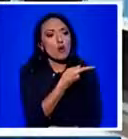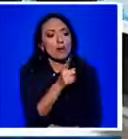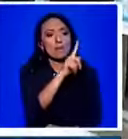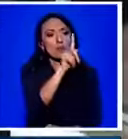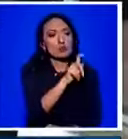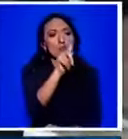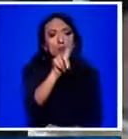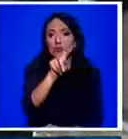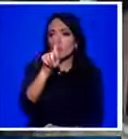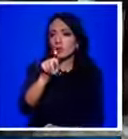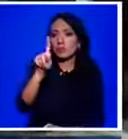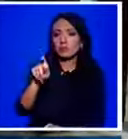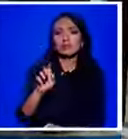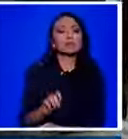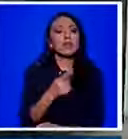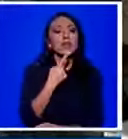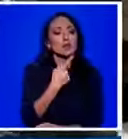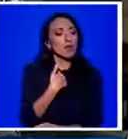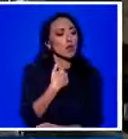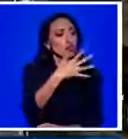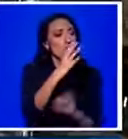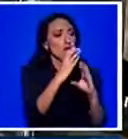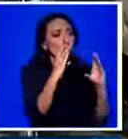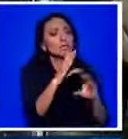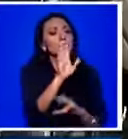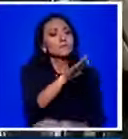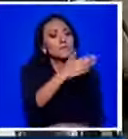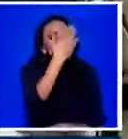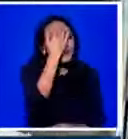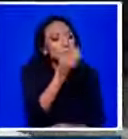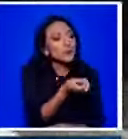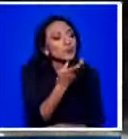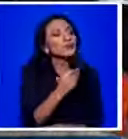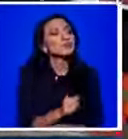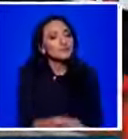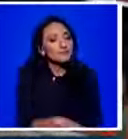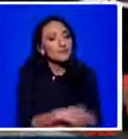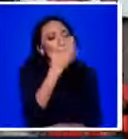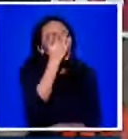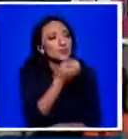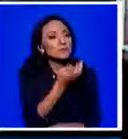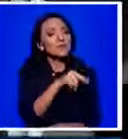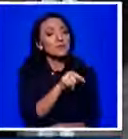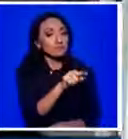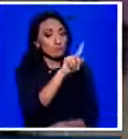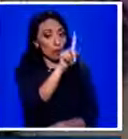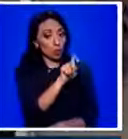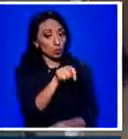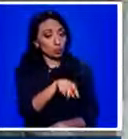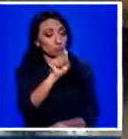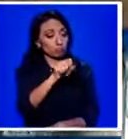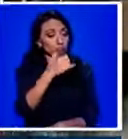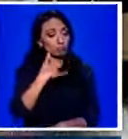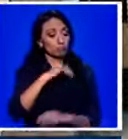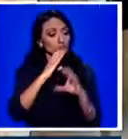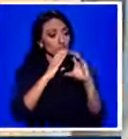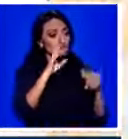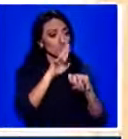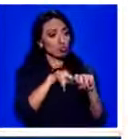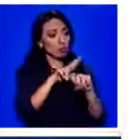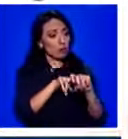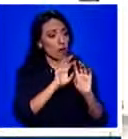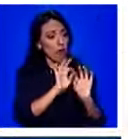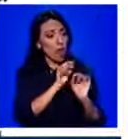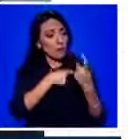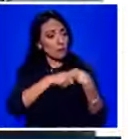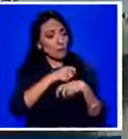cooperativas no había buses. Muy buenos días, caballero. ¿Cómo le va? Buenos días. Coméntenos, por favor, ¿cómo está la operación? ¿Hay suficientes buses?